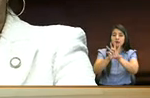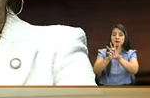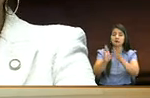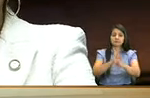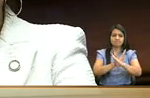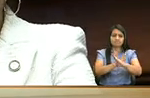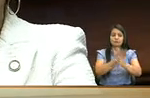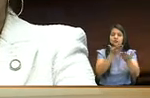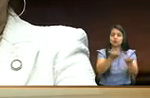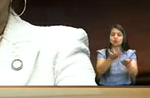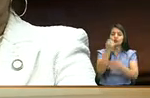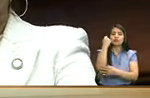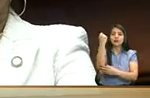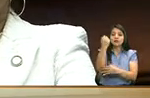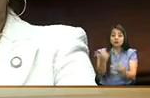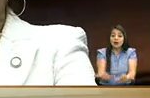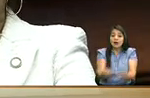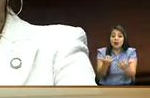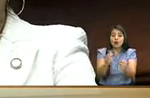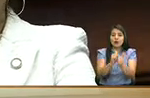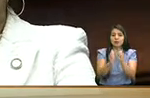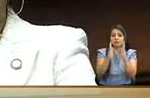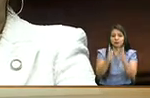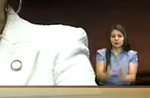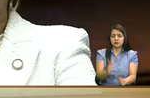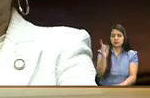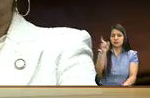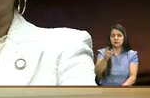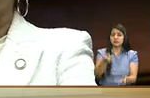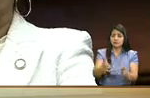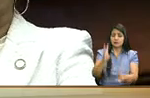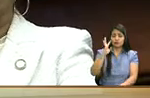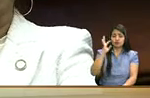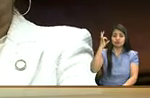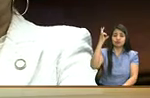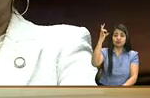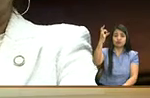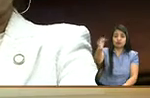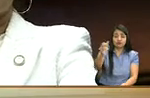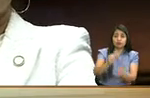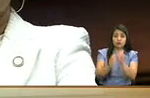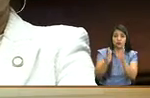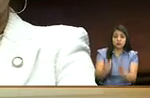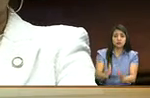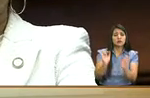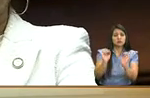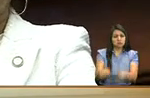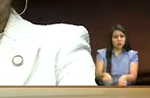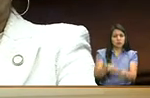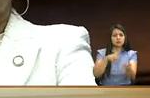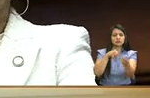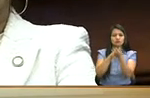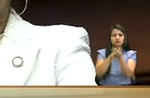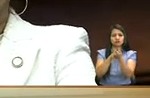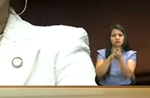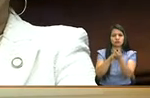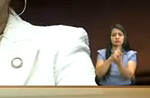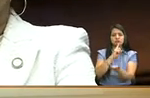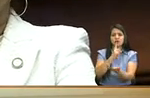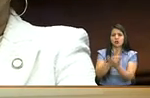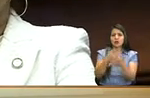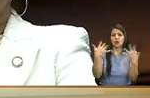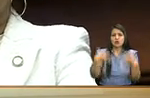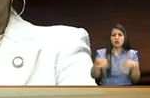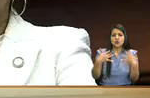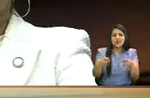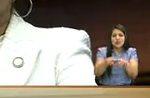los actuales deportistas y también de las futuras generaciones. Y en verdad que les debemos